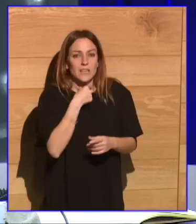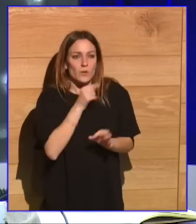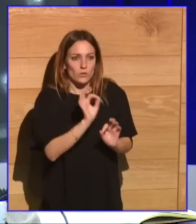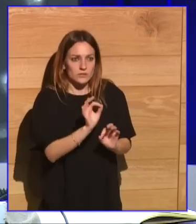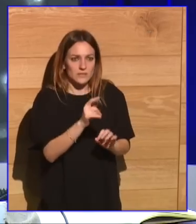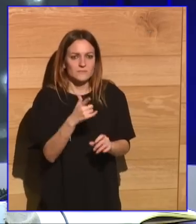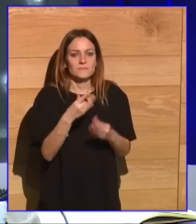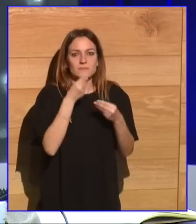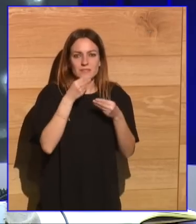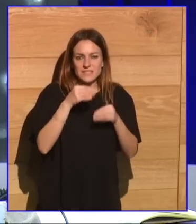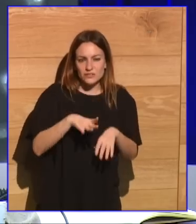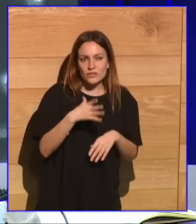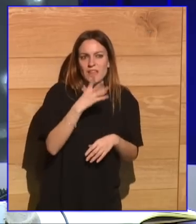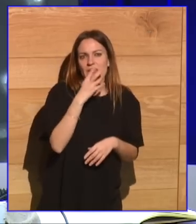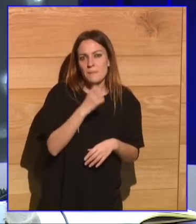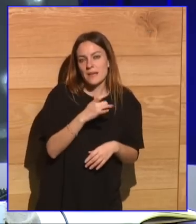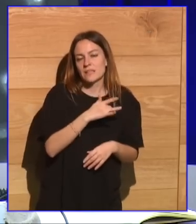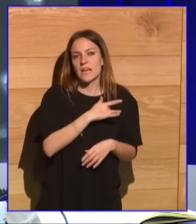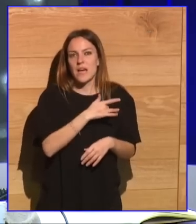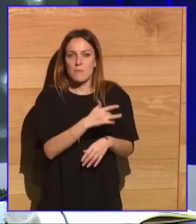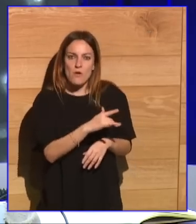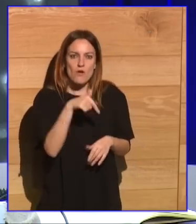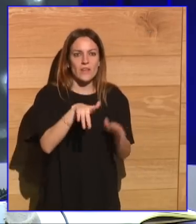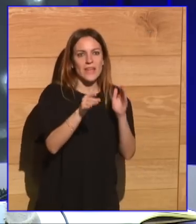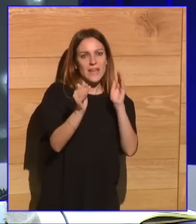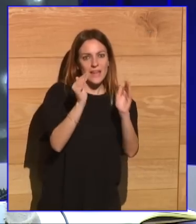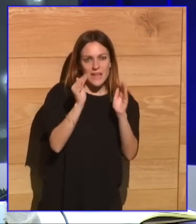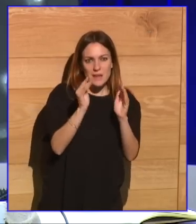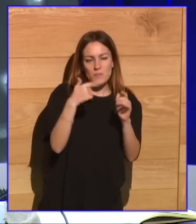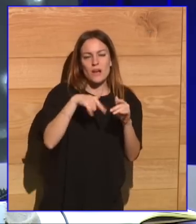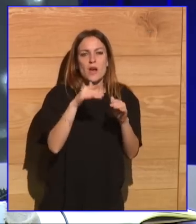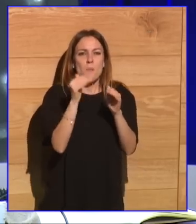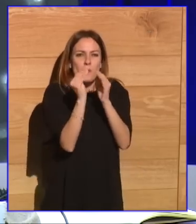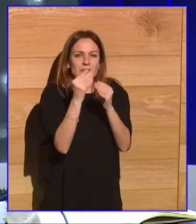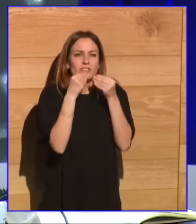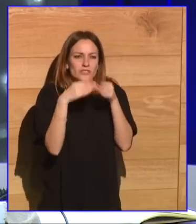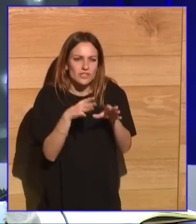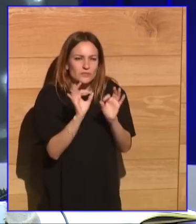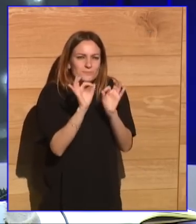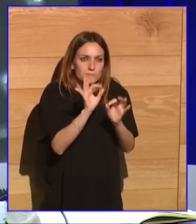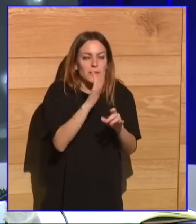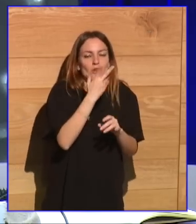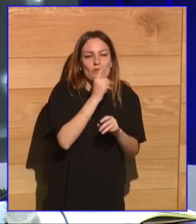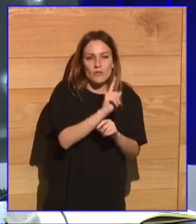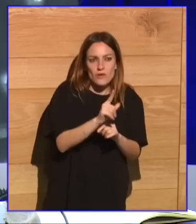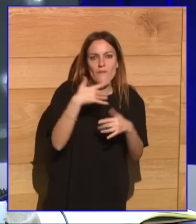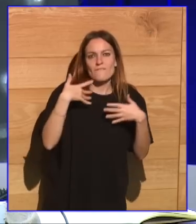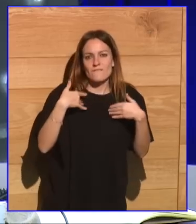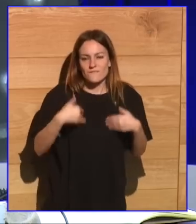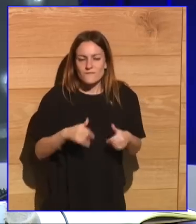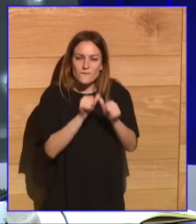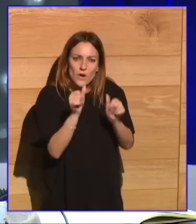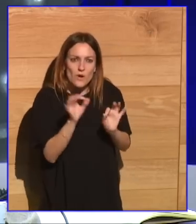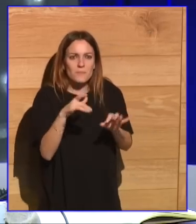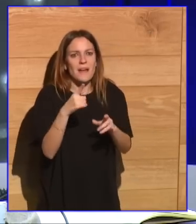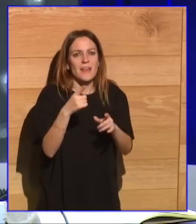dramática, una historia de amor, es época, un momento histórico determinado y además desconocido, vestuario, dirección